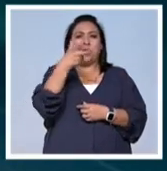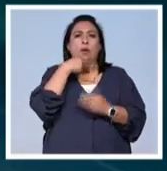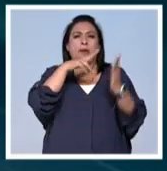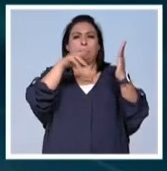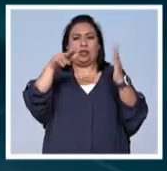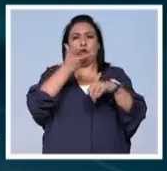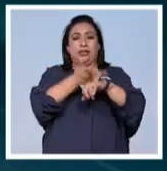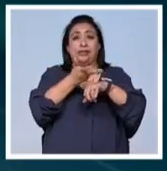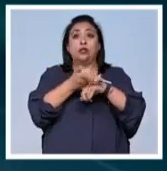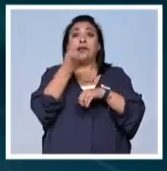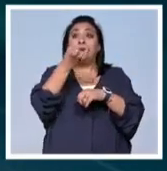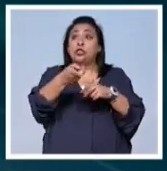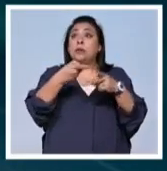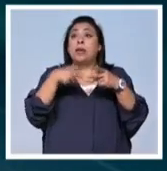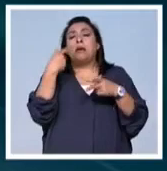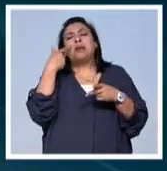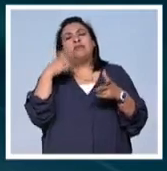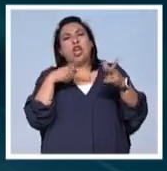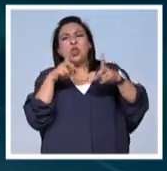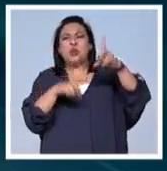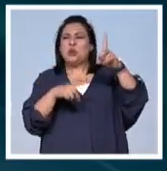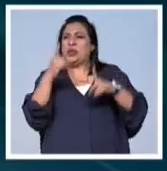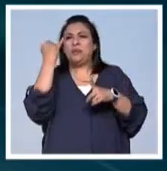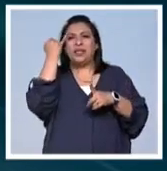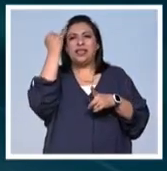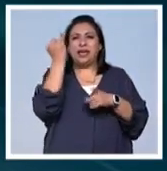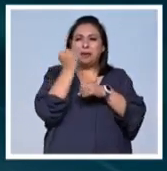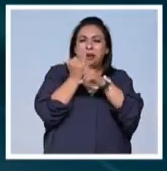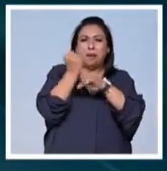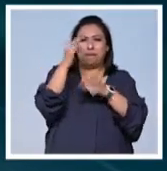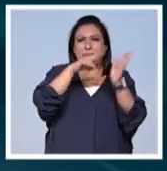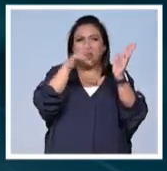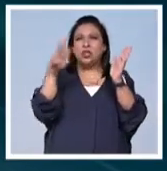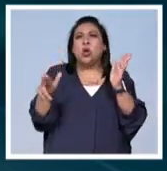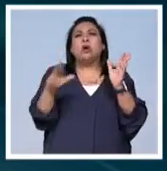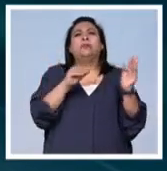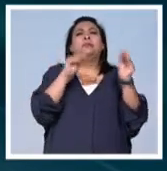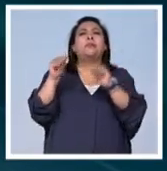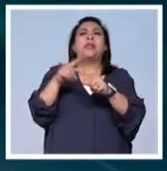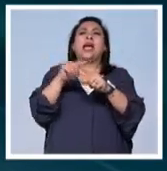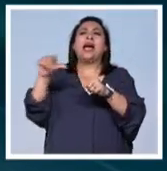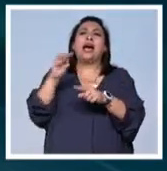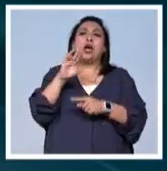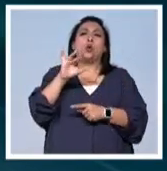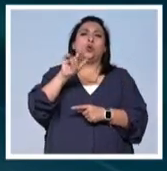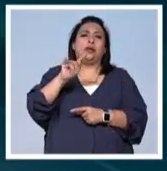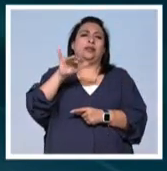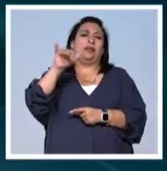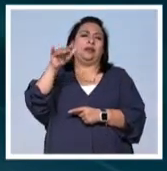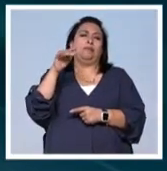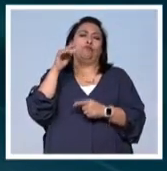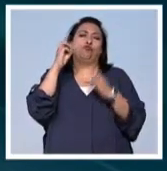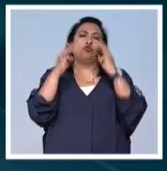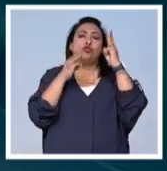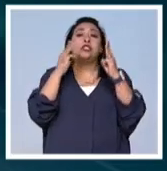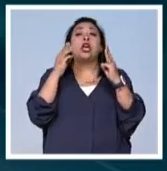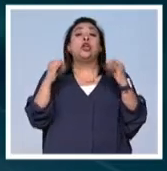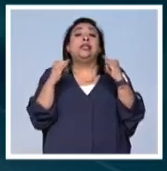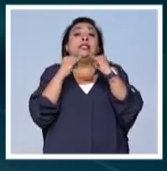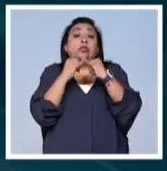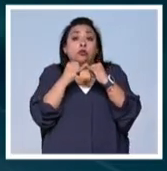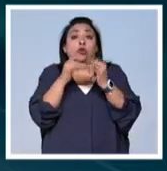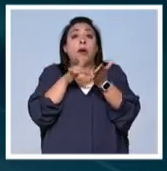desde entonces se había especulado con la idea de que el estudio del pintor pasara a manos del Whitney institución